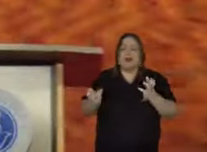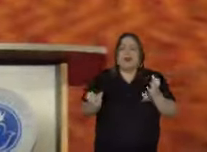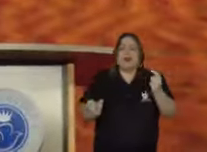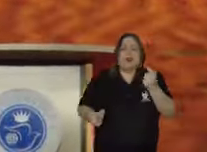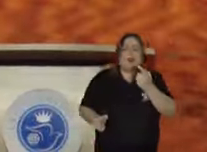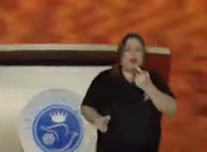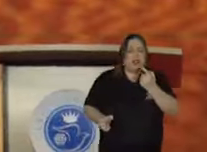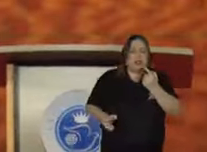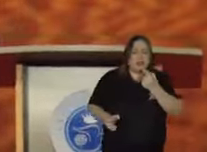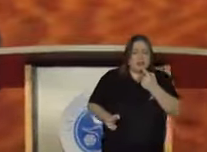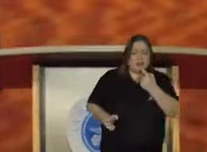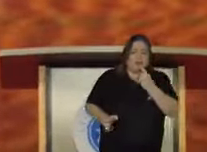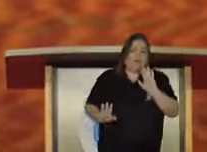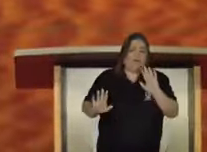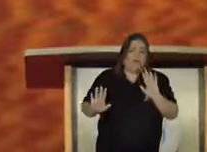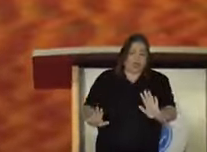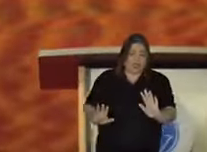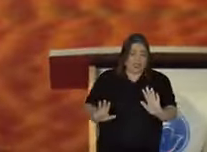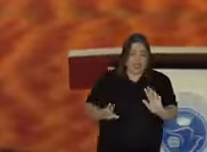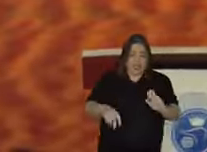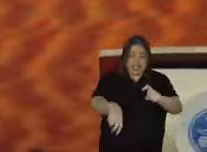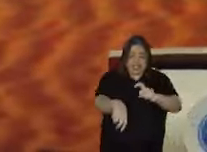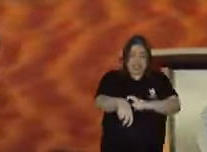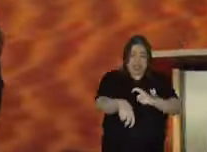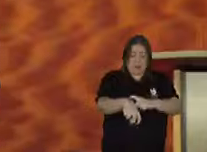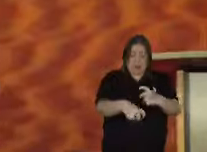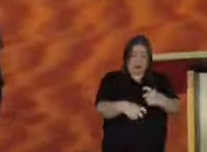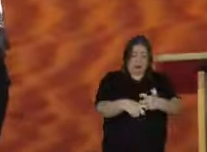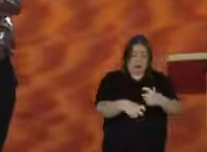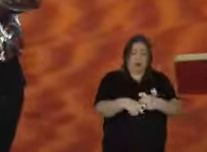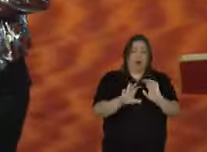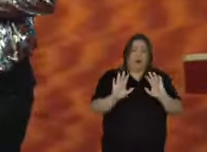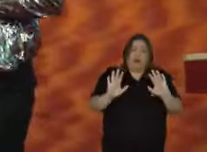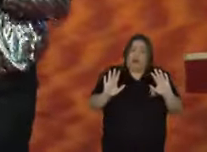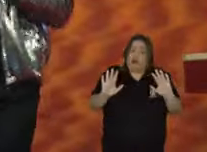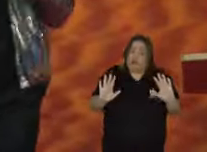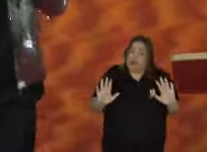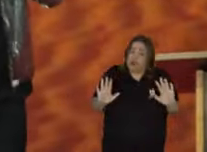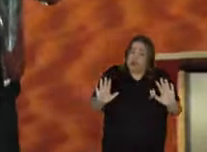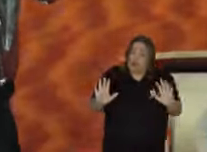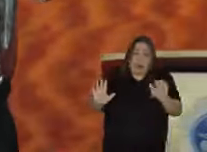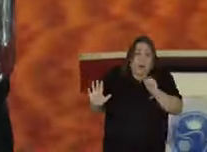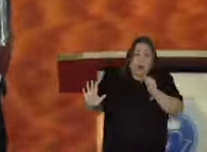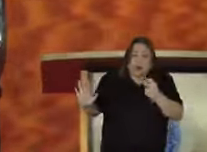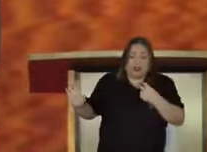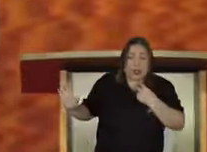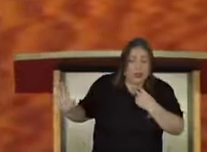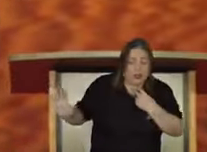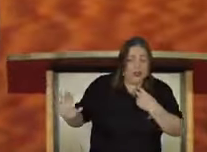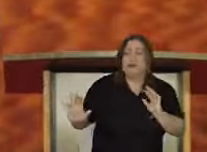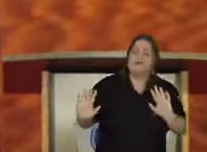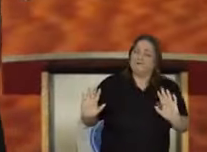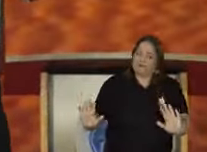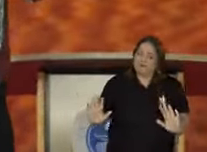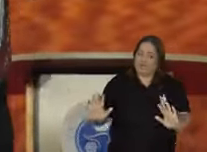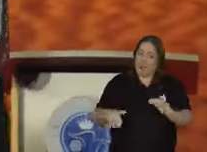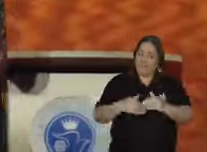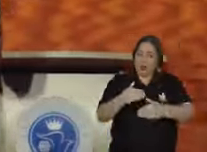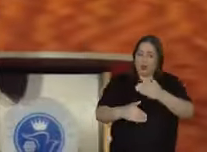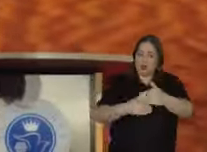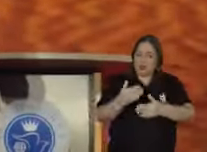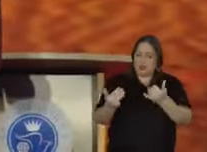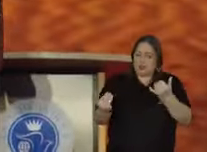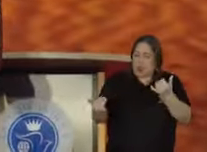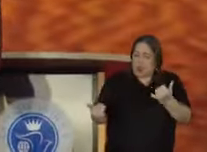El desierto puede ser una estadía, pero también puede ser una temporada. El proceso que estás pasando hoy, lo que Dios